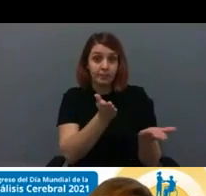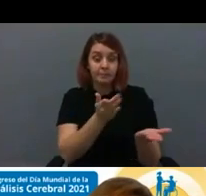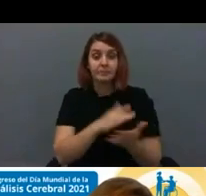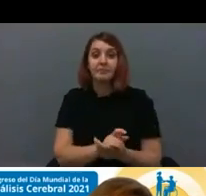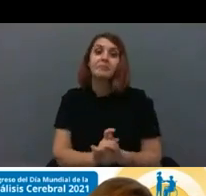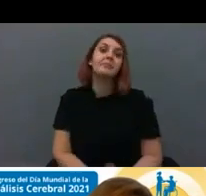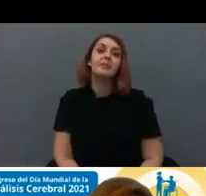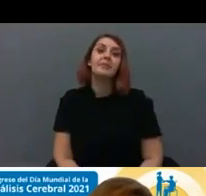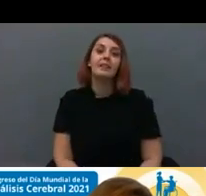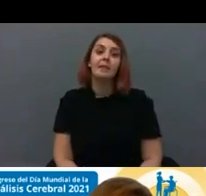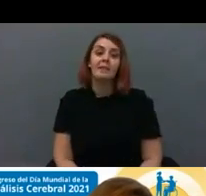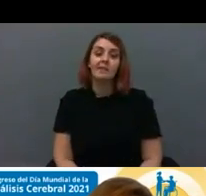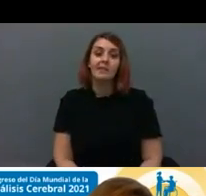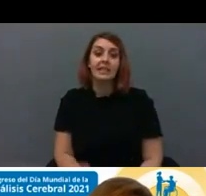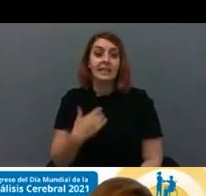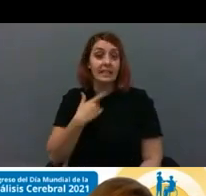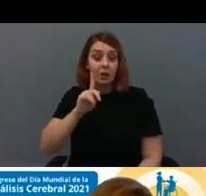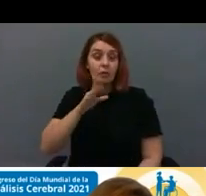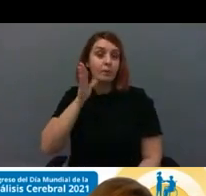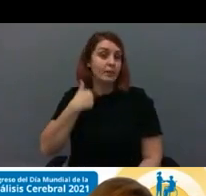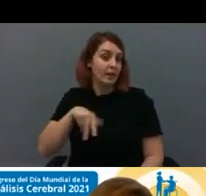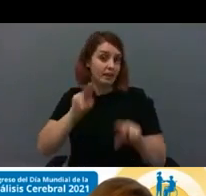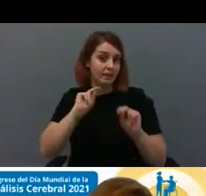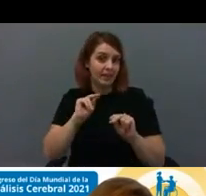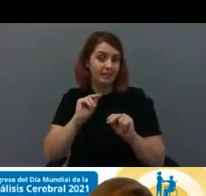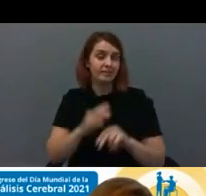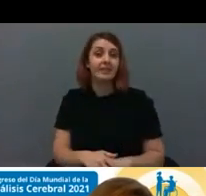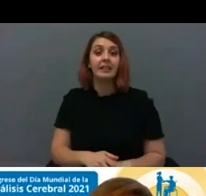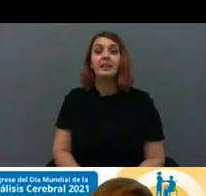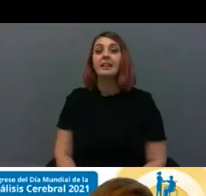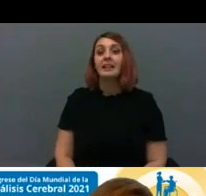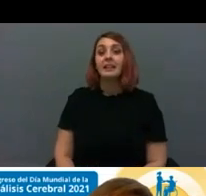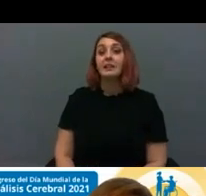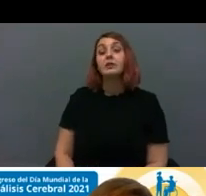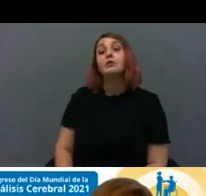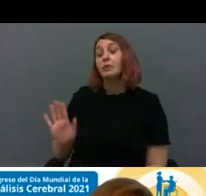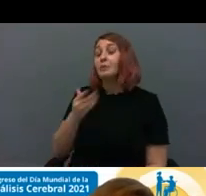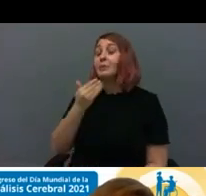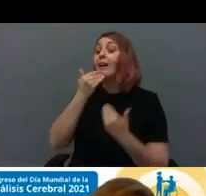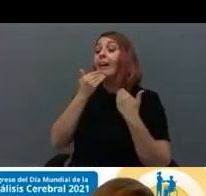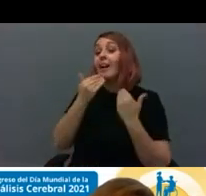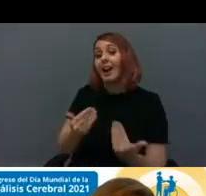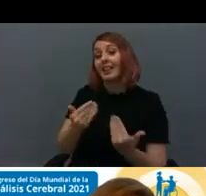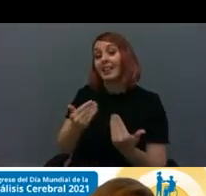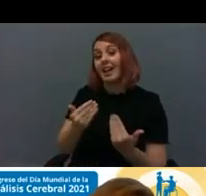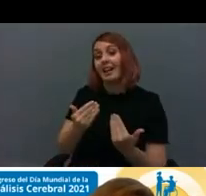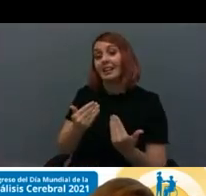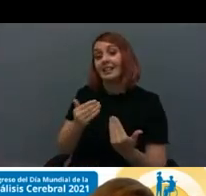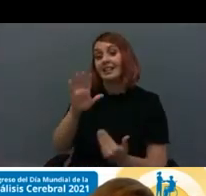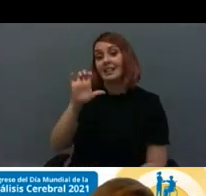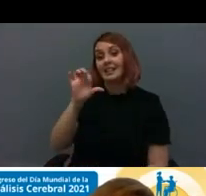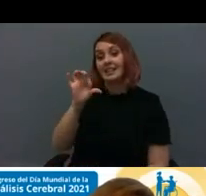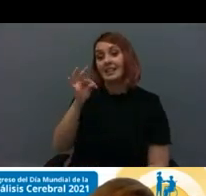ya damos por finalizada la sesión. Pues muchísimas gracias,